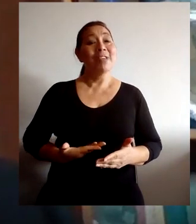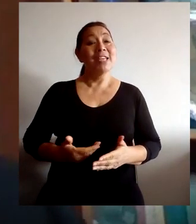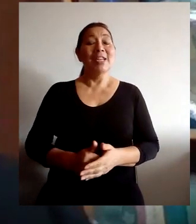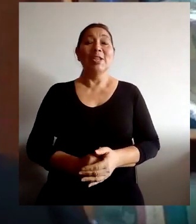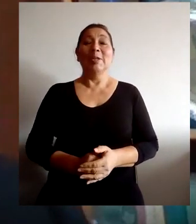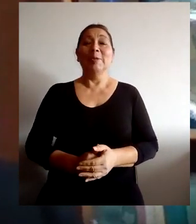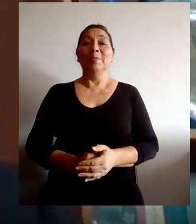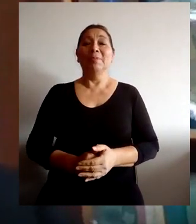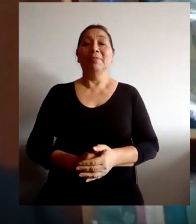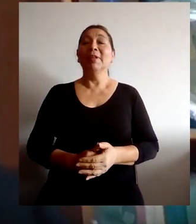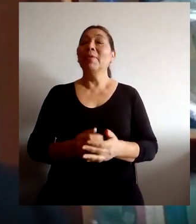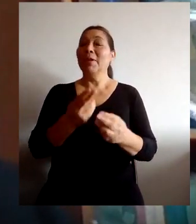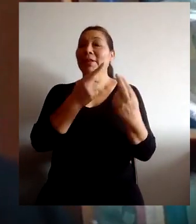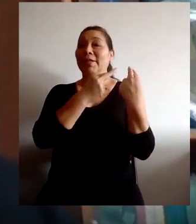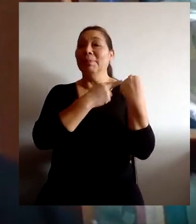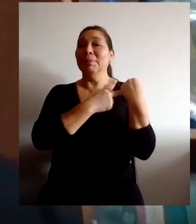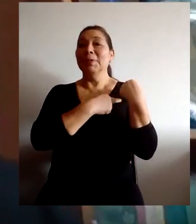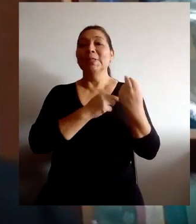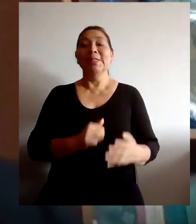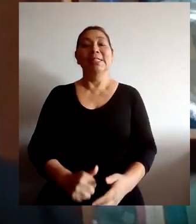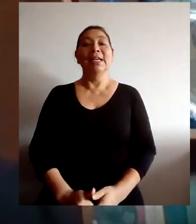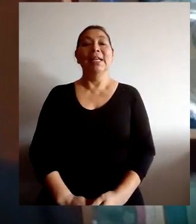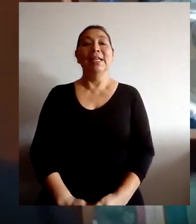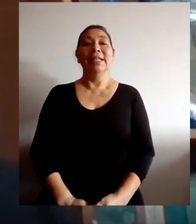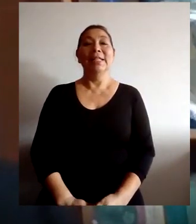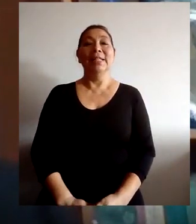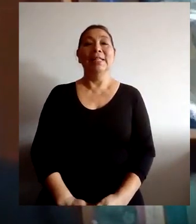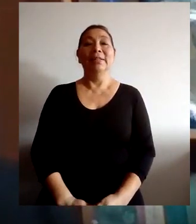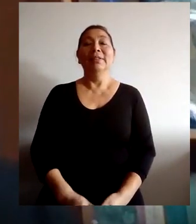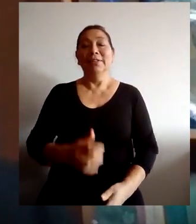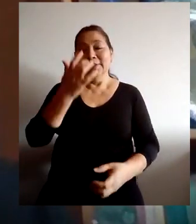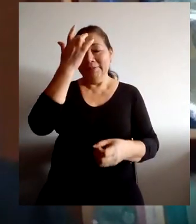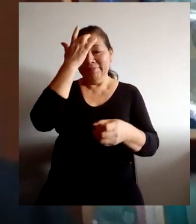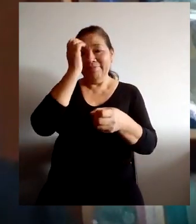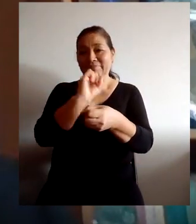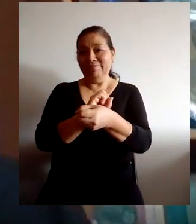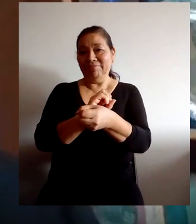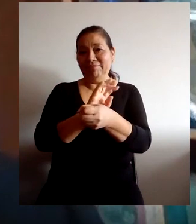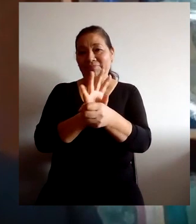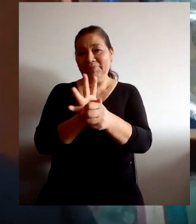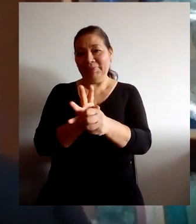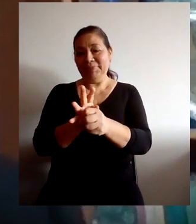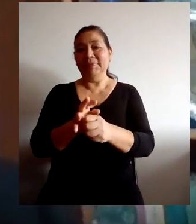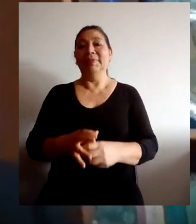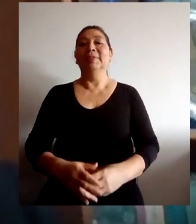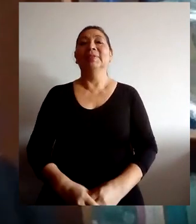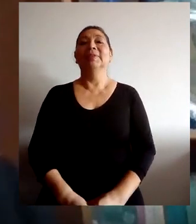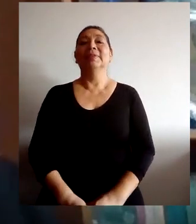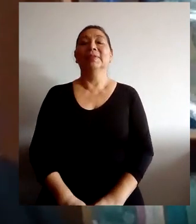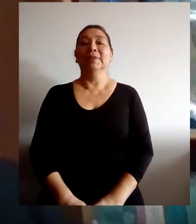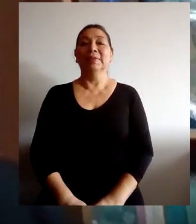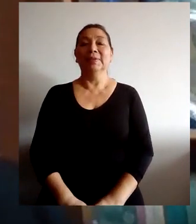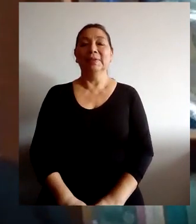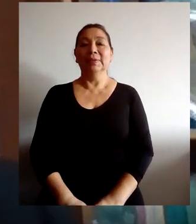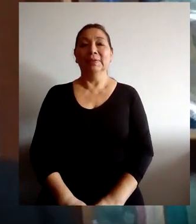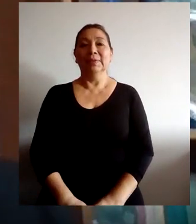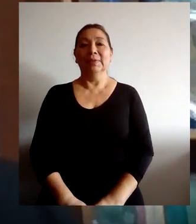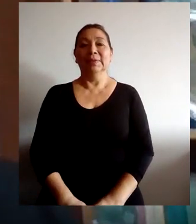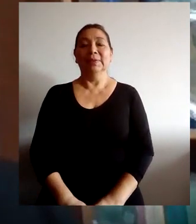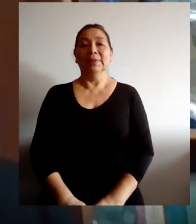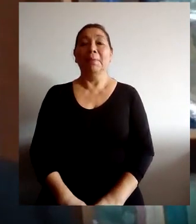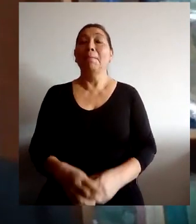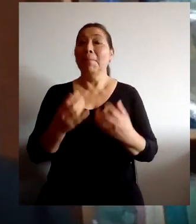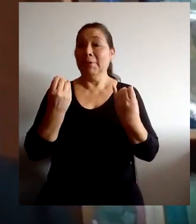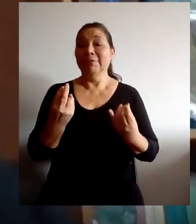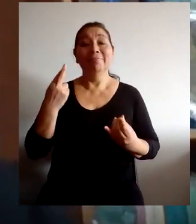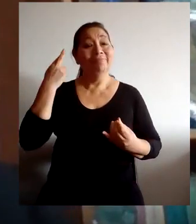de coronavirus. Por esta razón, saludo igualmente a